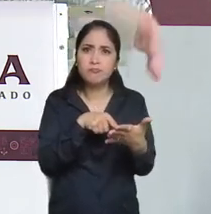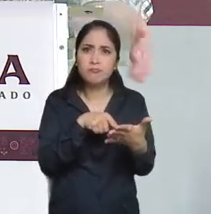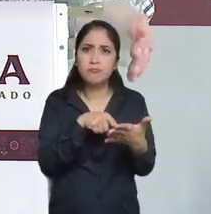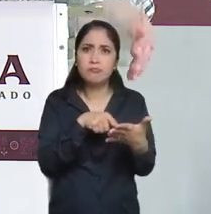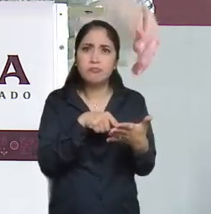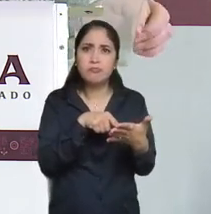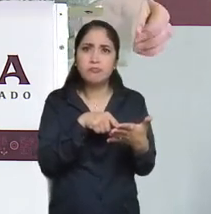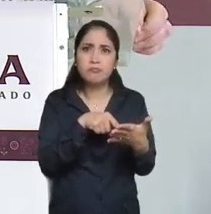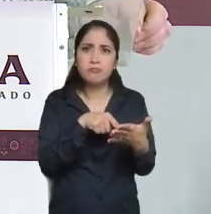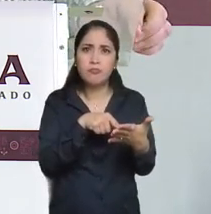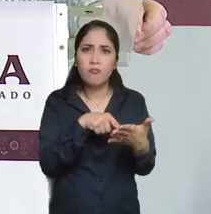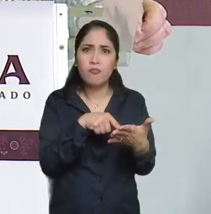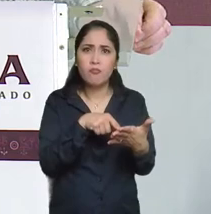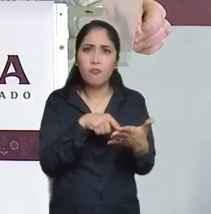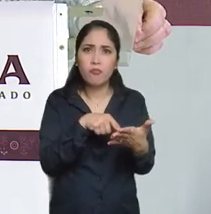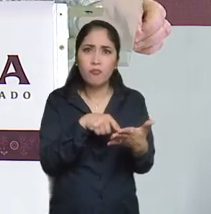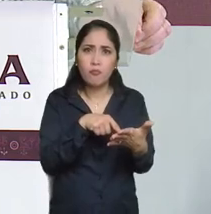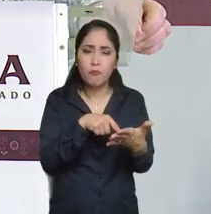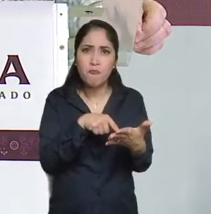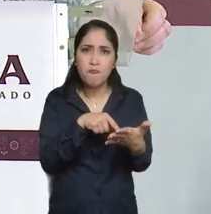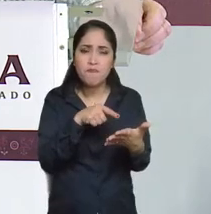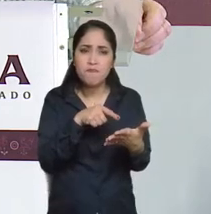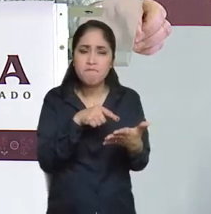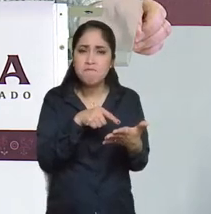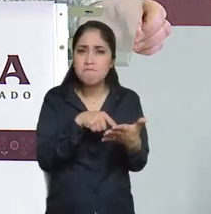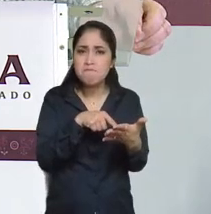La información que me da el propio